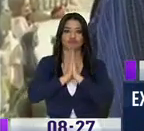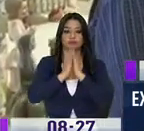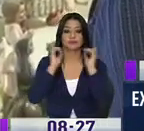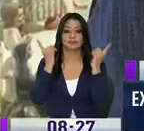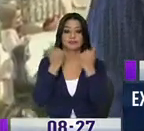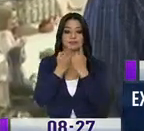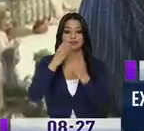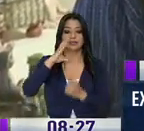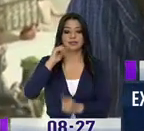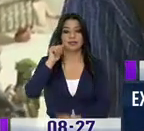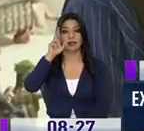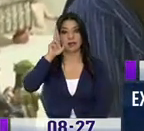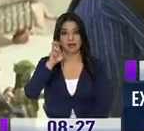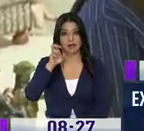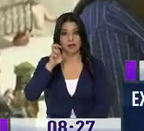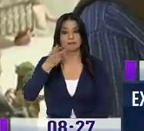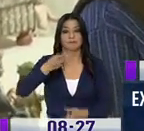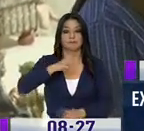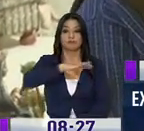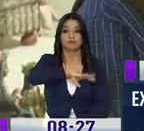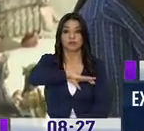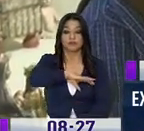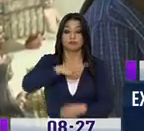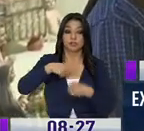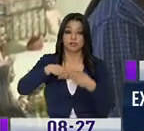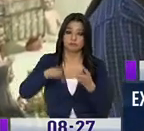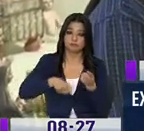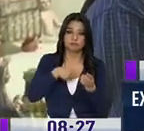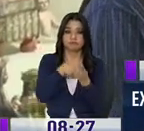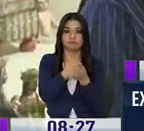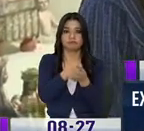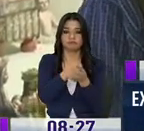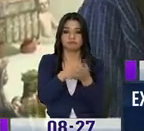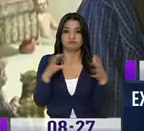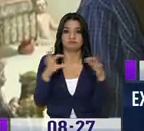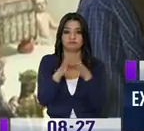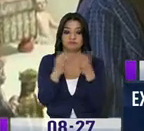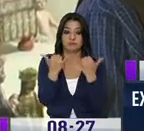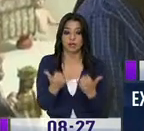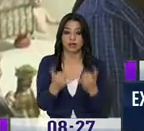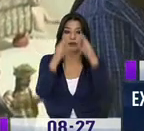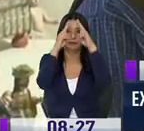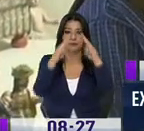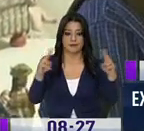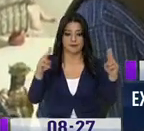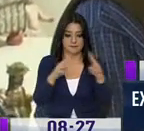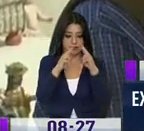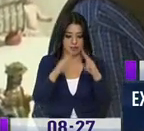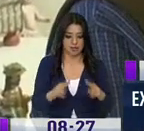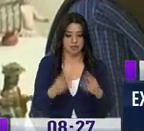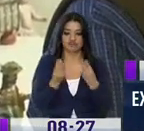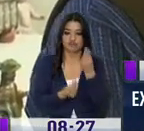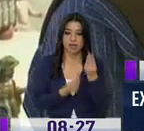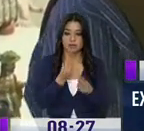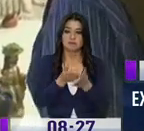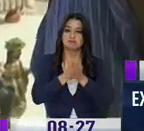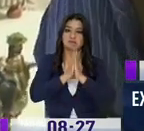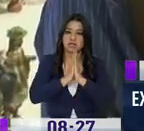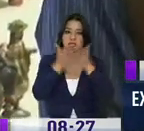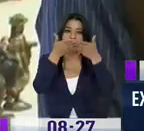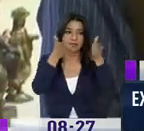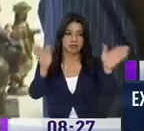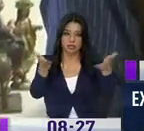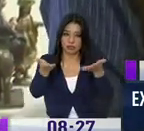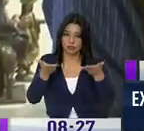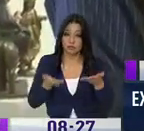Clara y el apoyo del municipio metropolitano de Quito. En esta temporada navideña hemos podido abrir este Belén, que